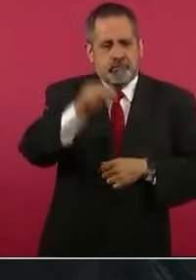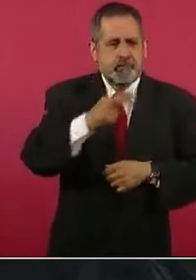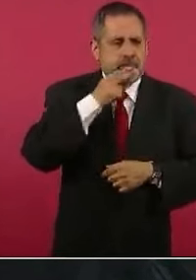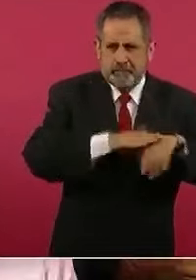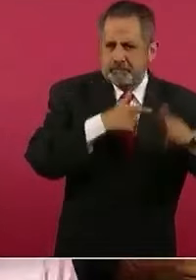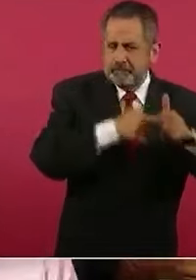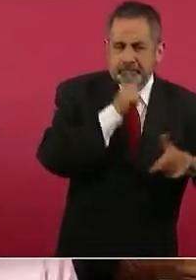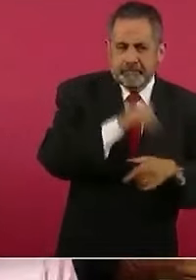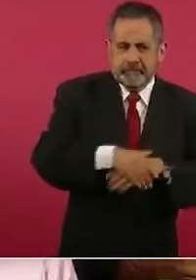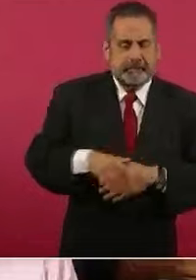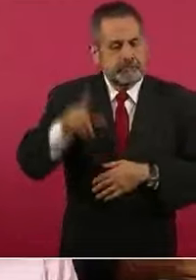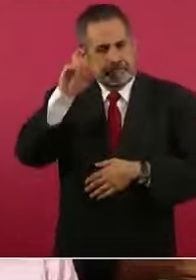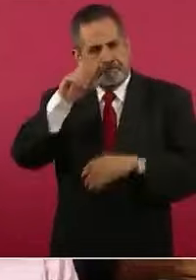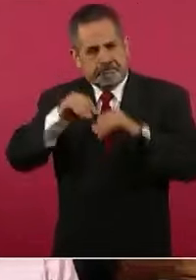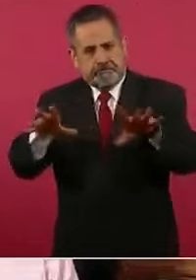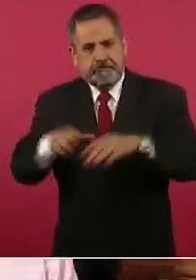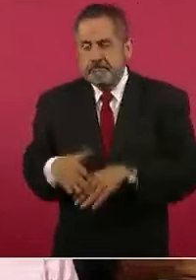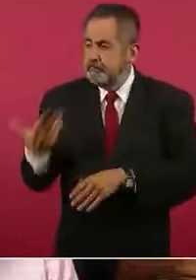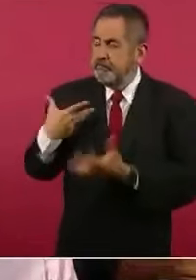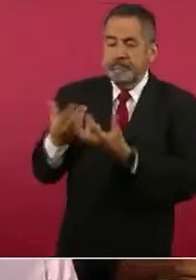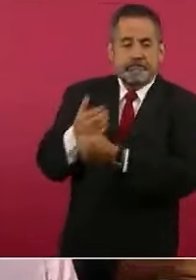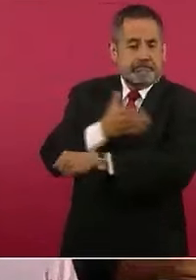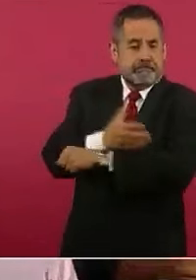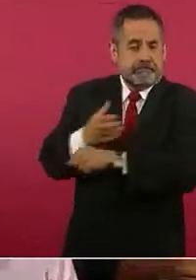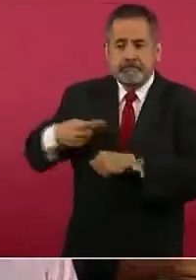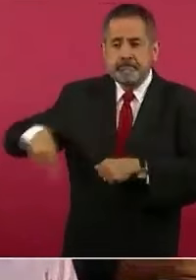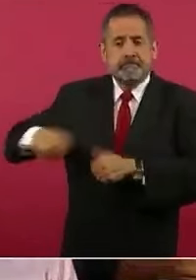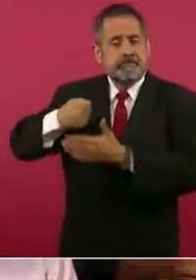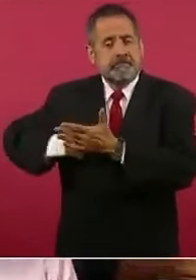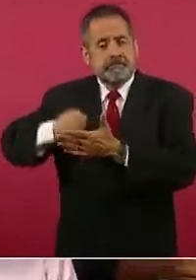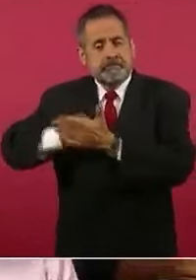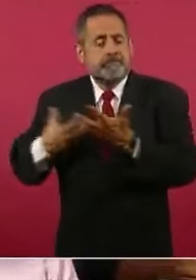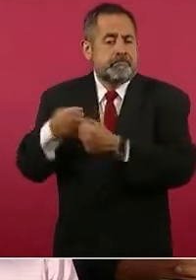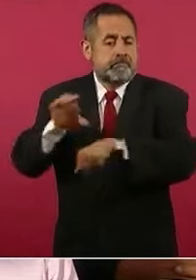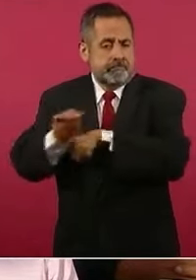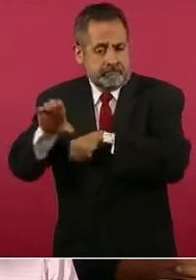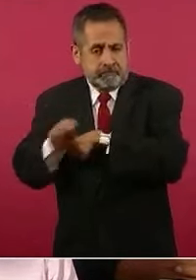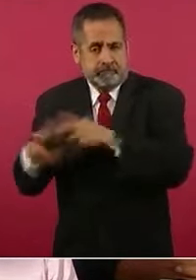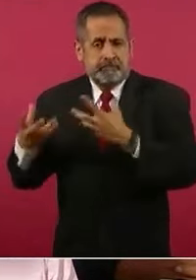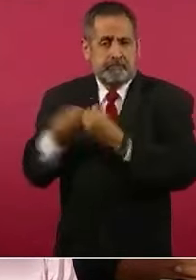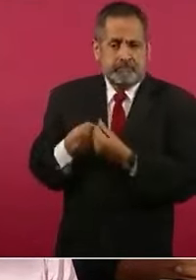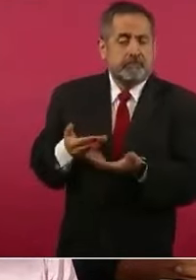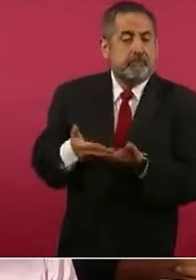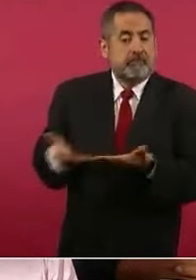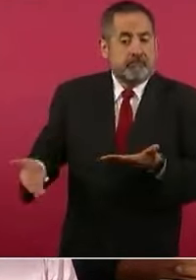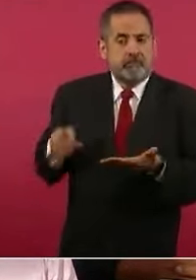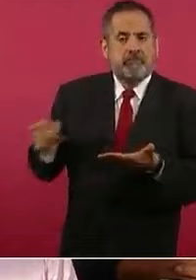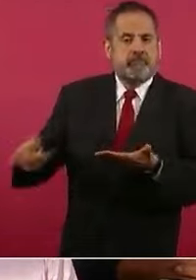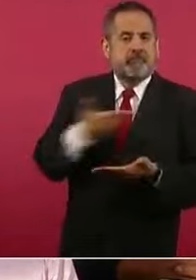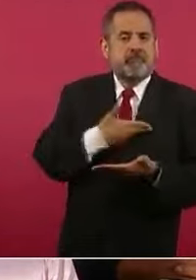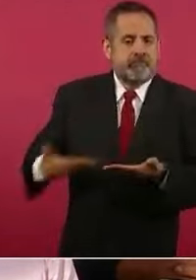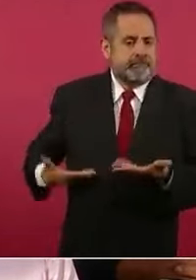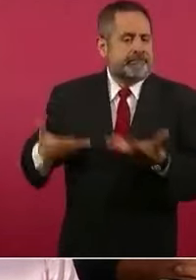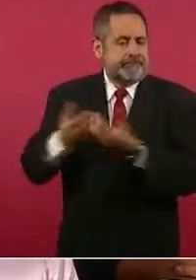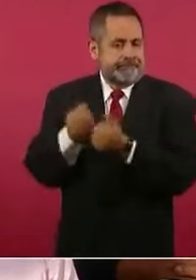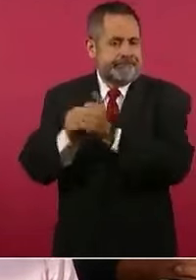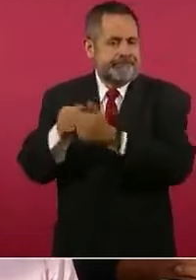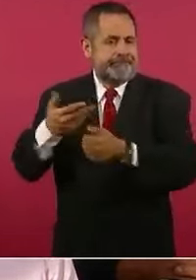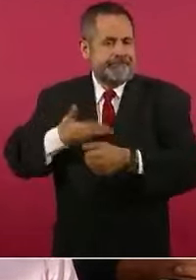tomarle una foto. En esa ocasión me acompañaban dos activistas colombianos, amigos del hoy electo presidente de